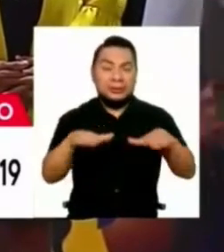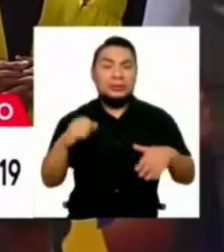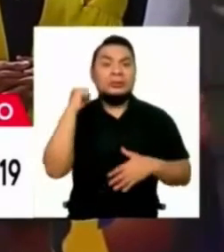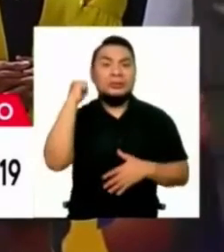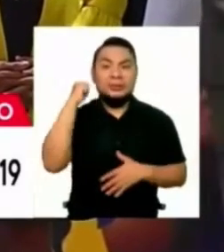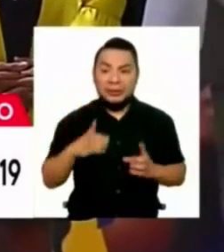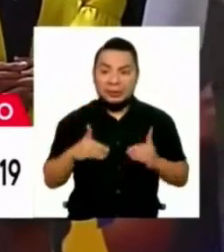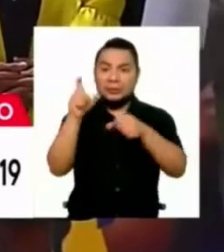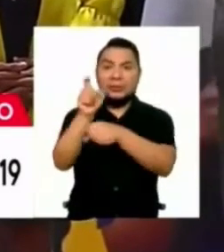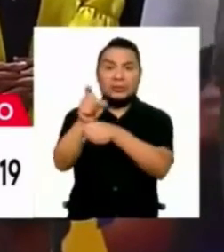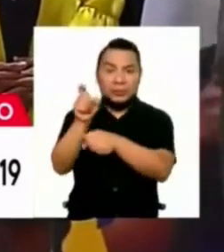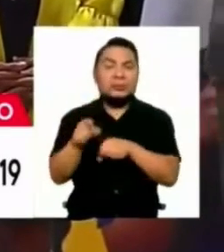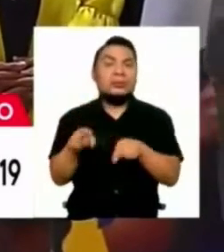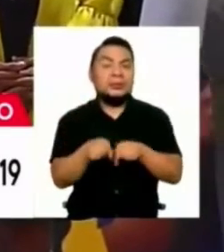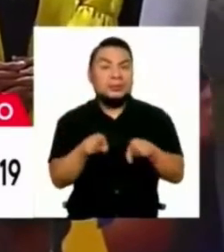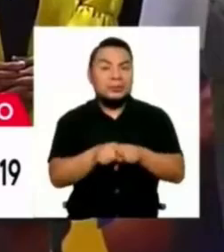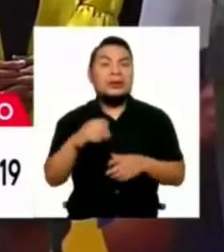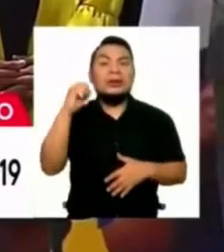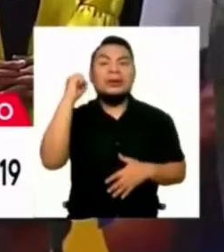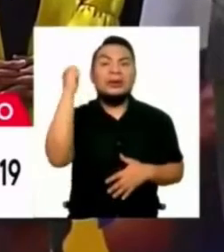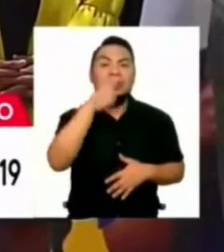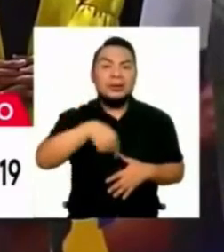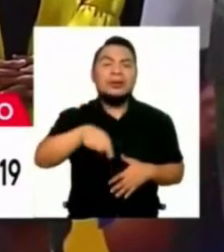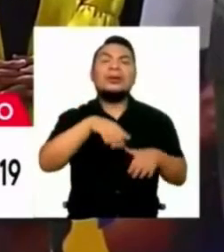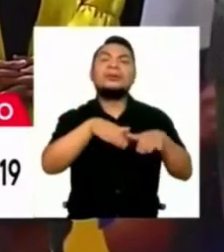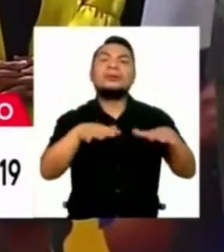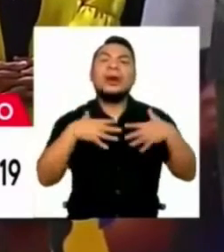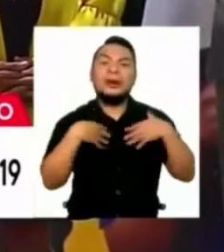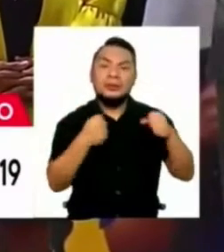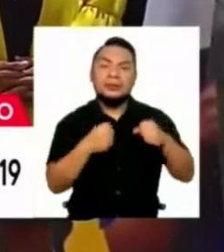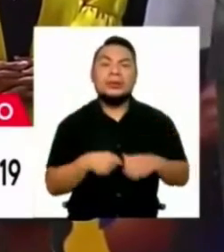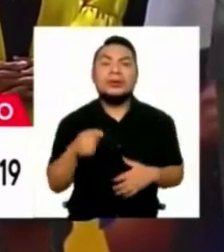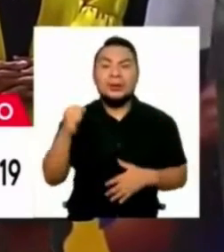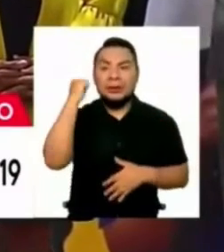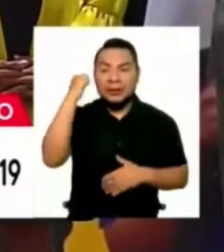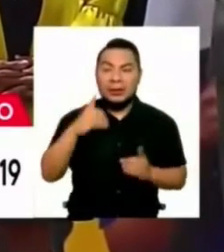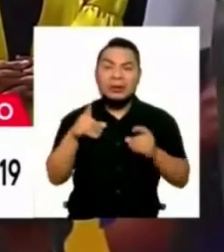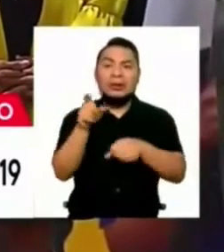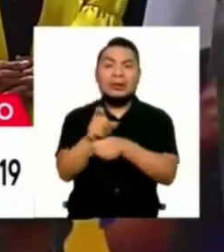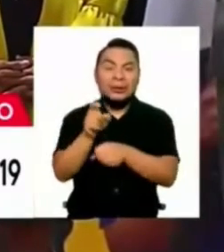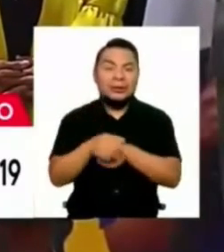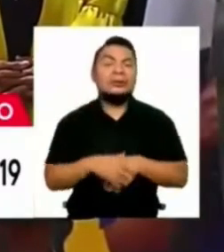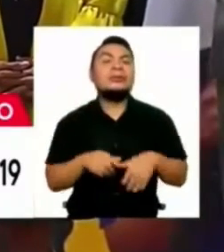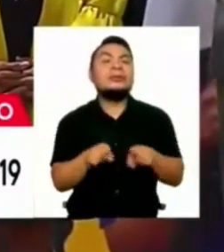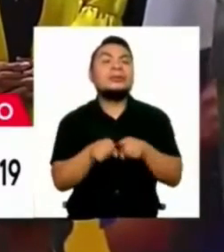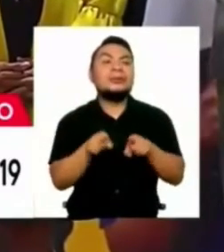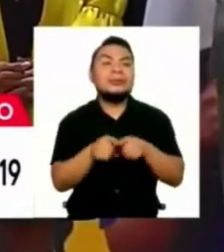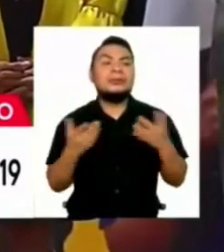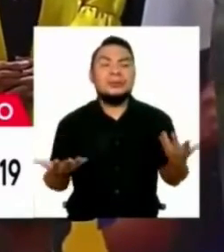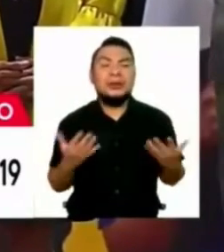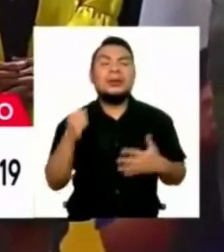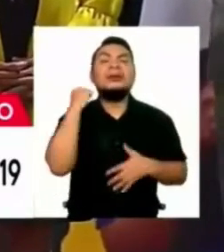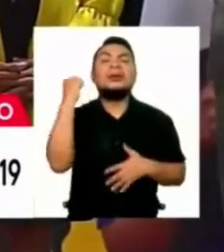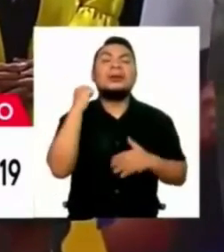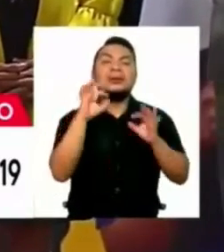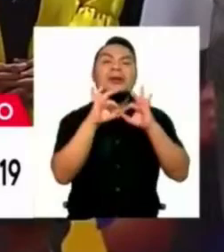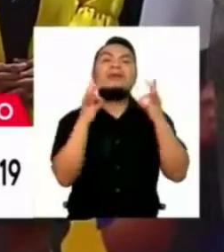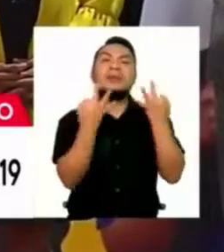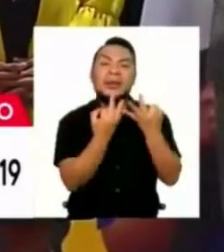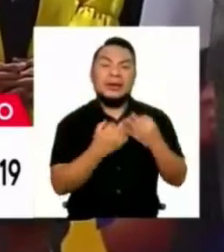tienen derecho a la educación, sino tienen derecho a estar sanos. No solamente tienen derecho a la educación, sino tienen derecho a una